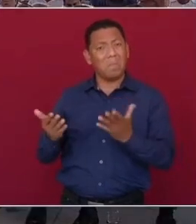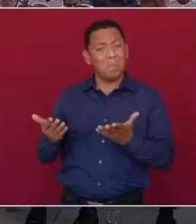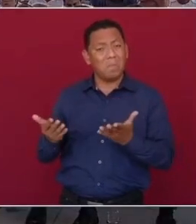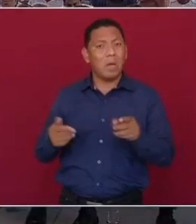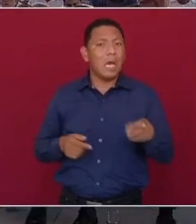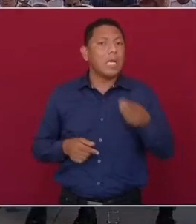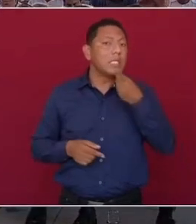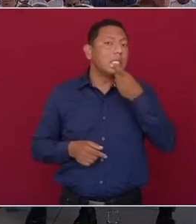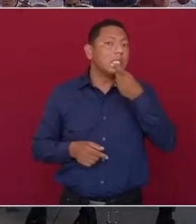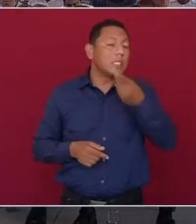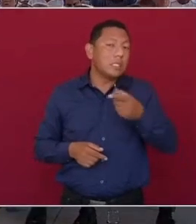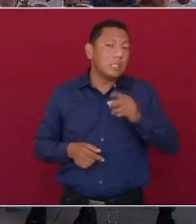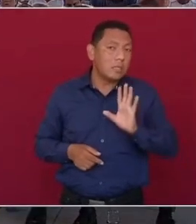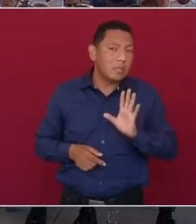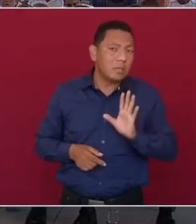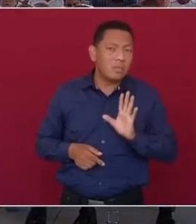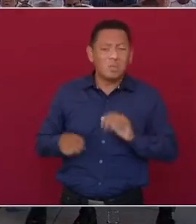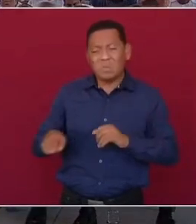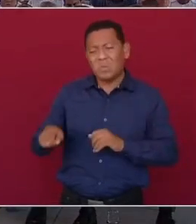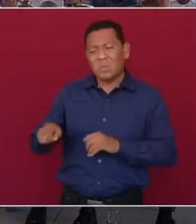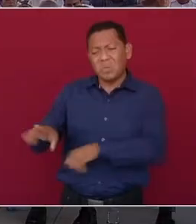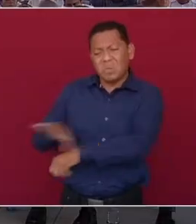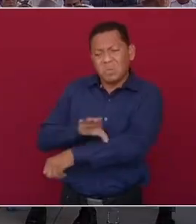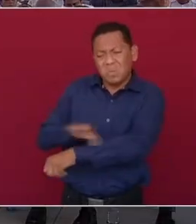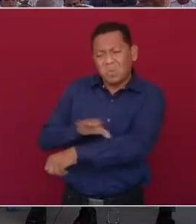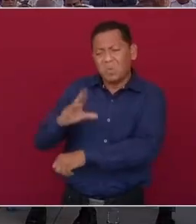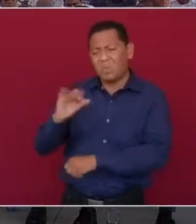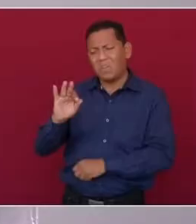según ellos, producía energía sucia.